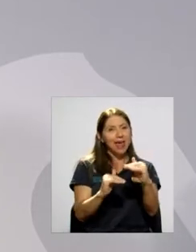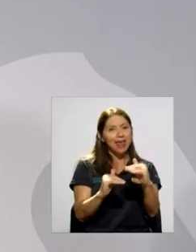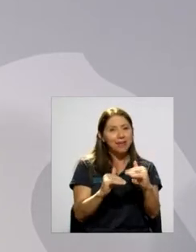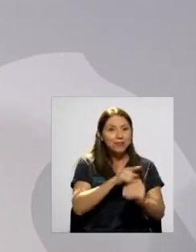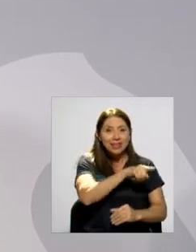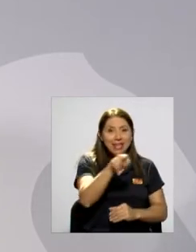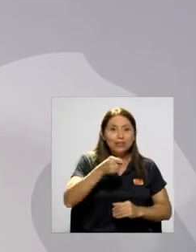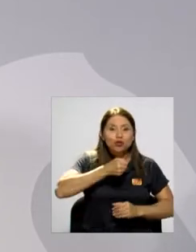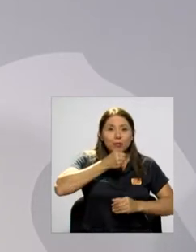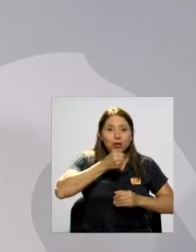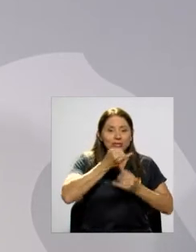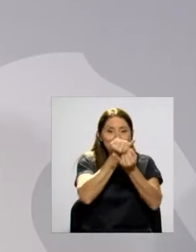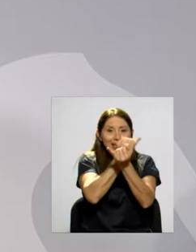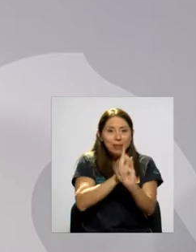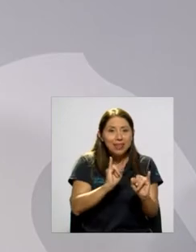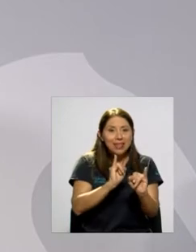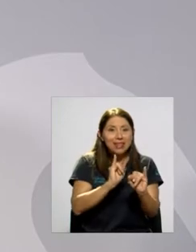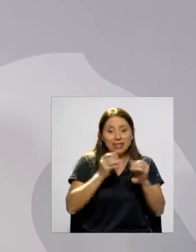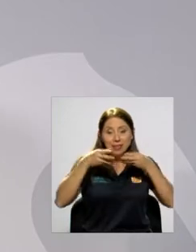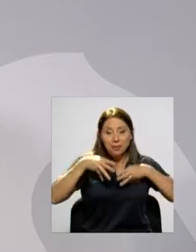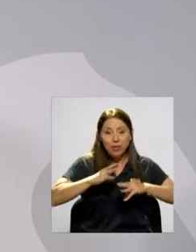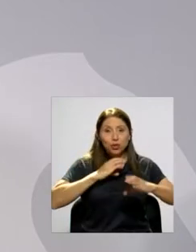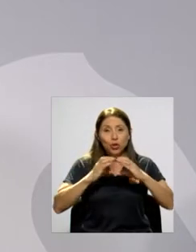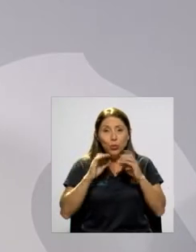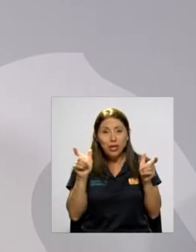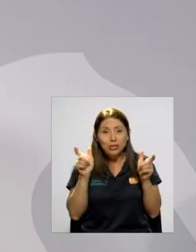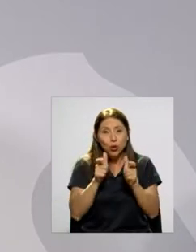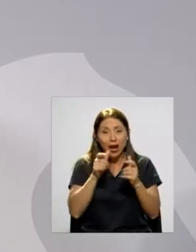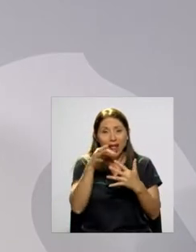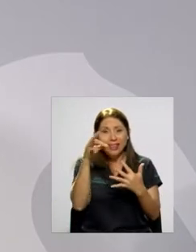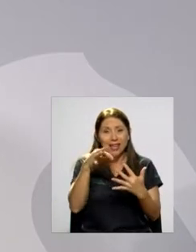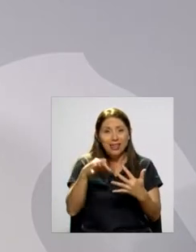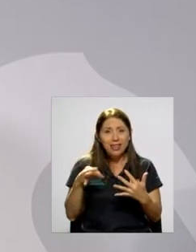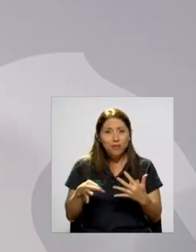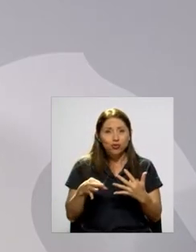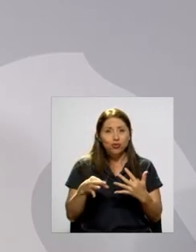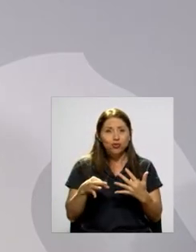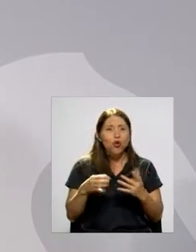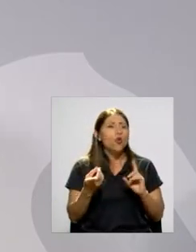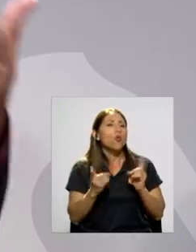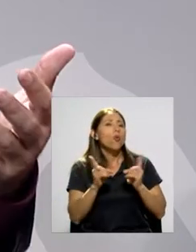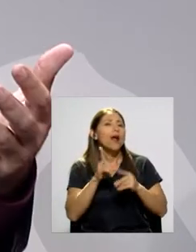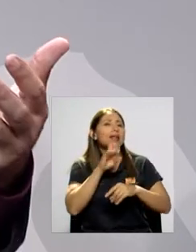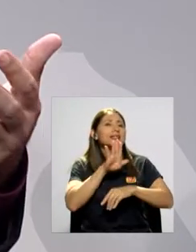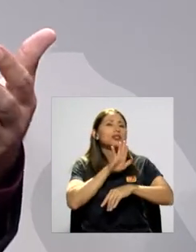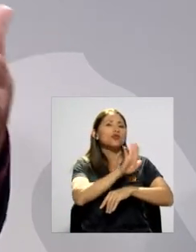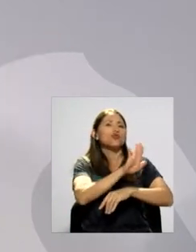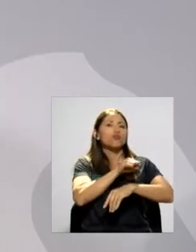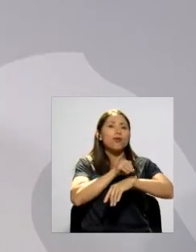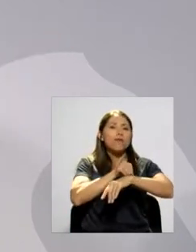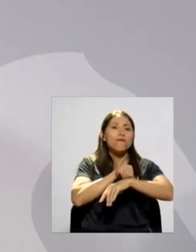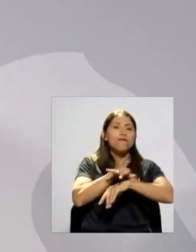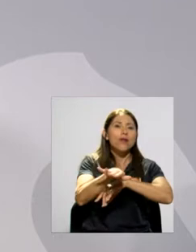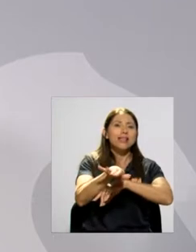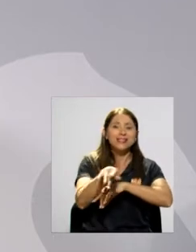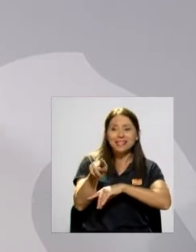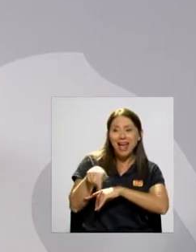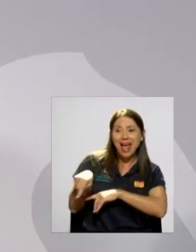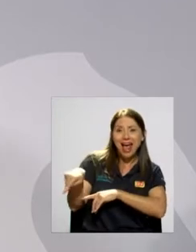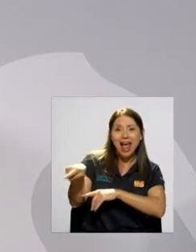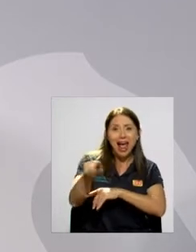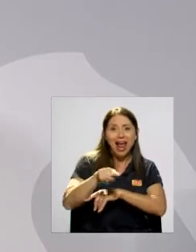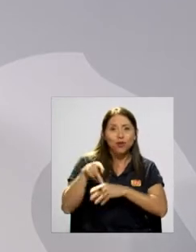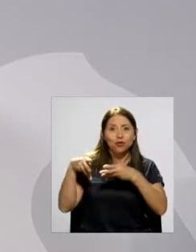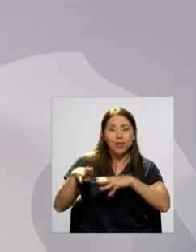periodistas independientes o estos medios alternativos en la modificación de cómo los mismos medios grandes y tradicionales hacen